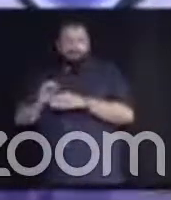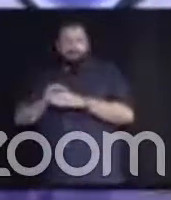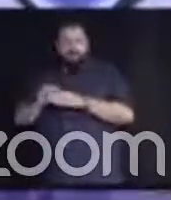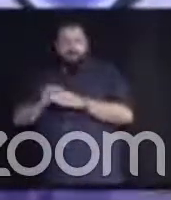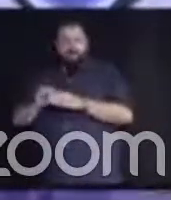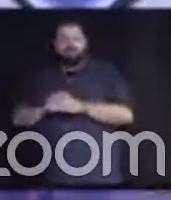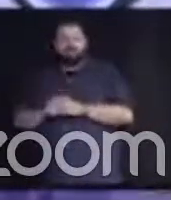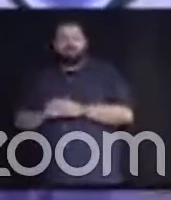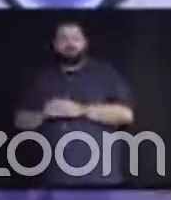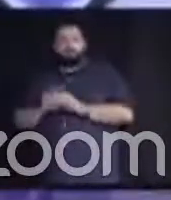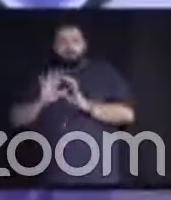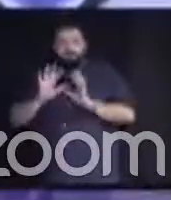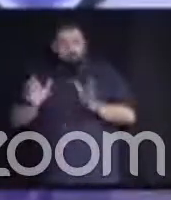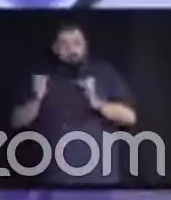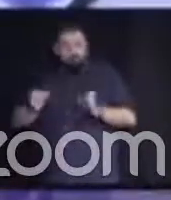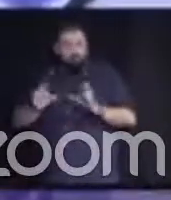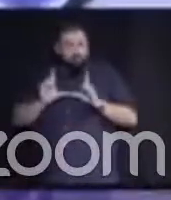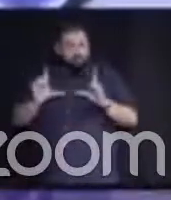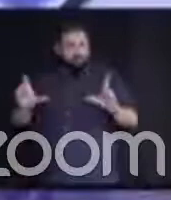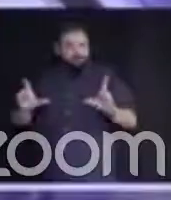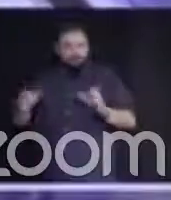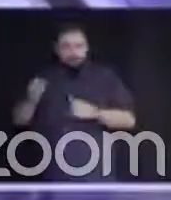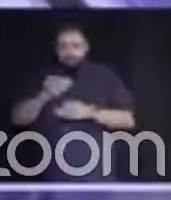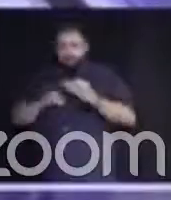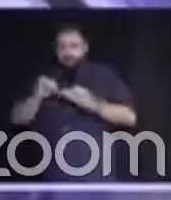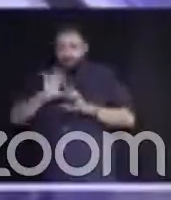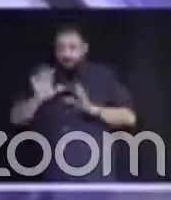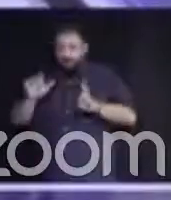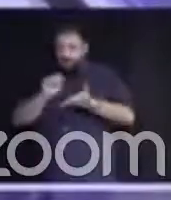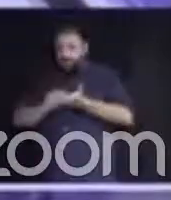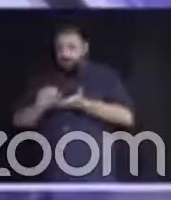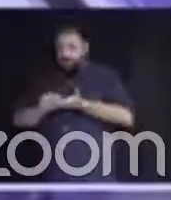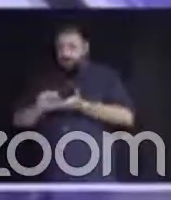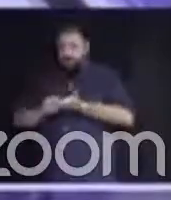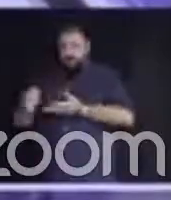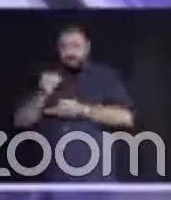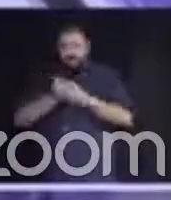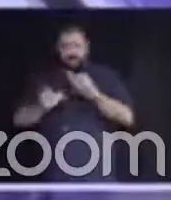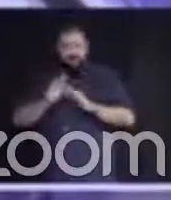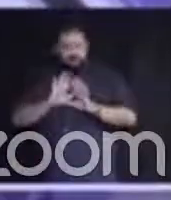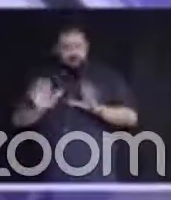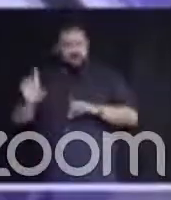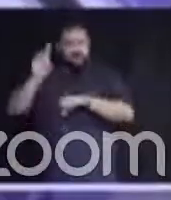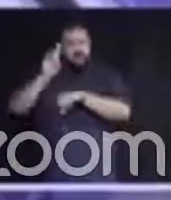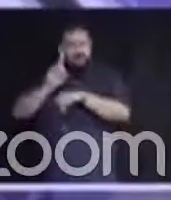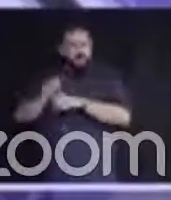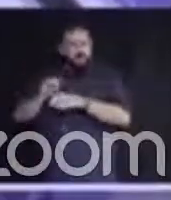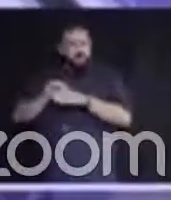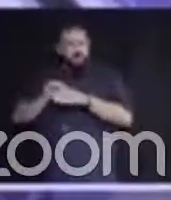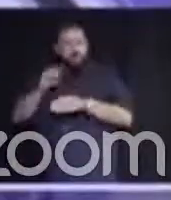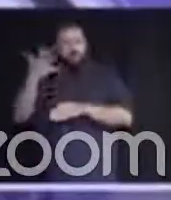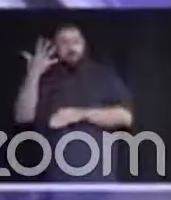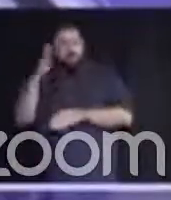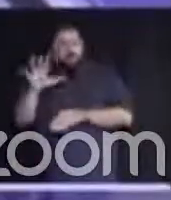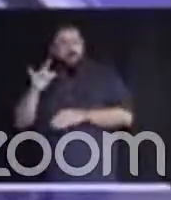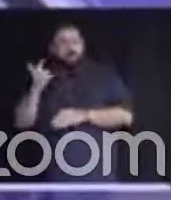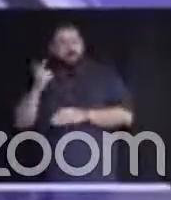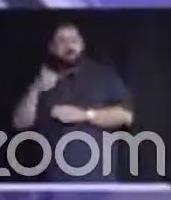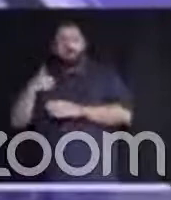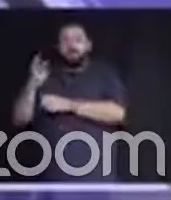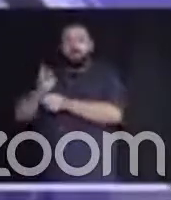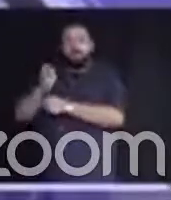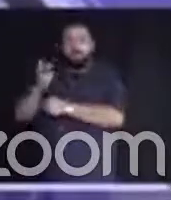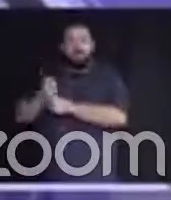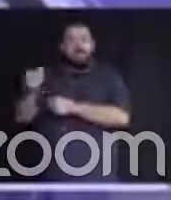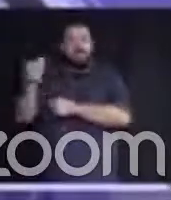el 10 de julio. ¿Estamos? ¿Bien? ¿Ya lo apuntaron? Día morado, 10 de julio, invitar a